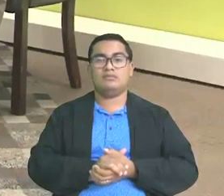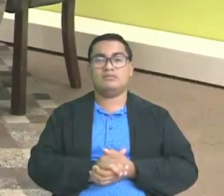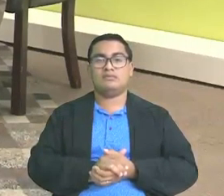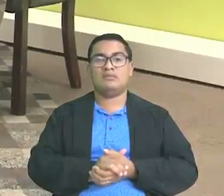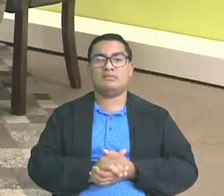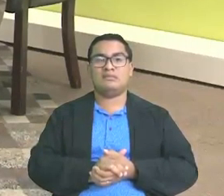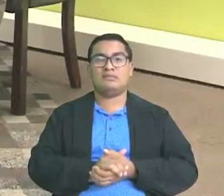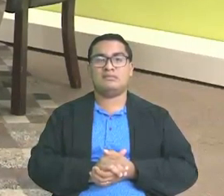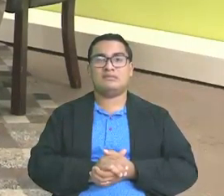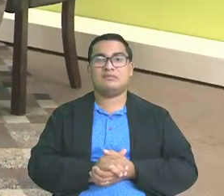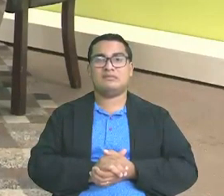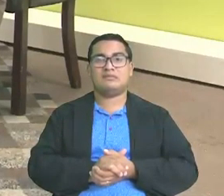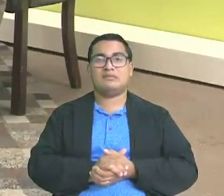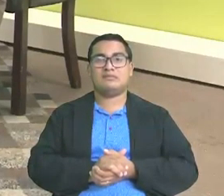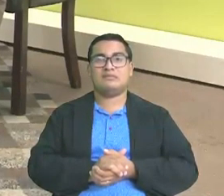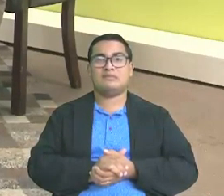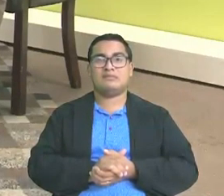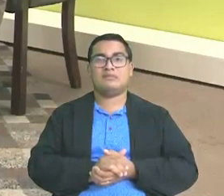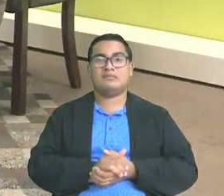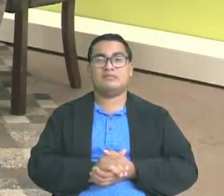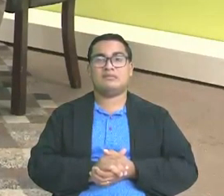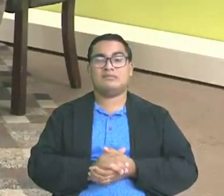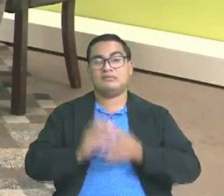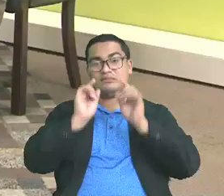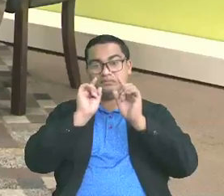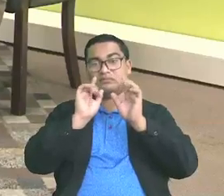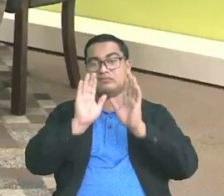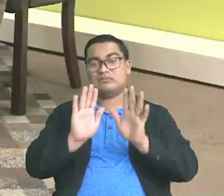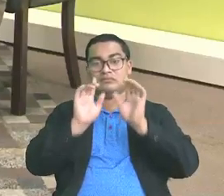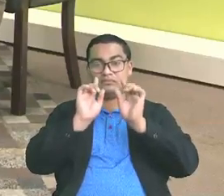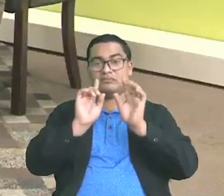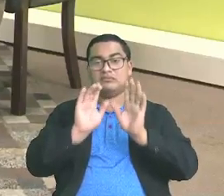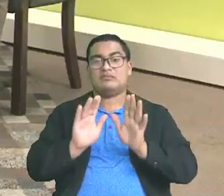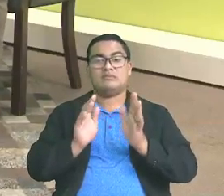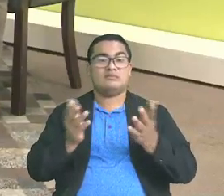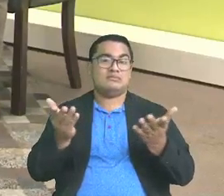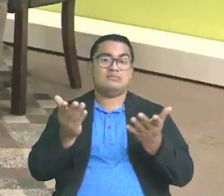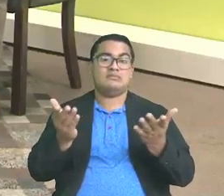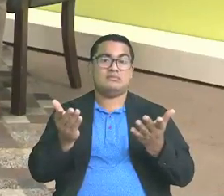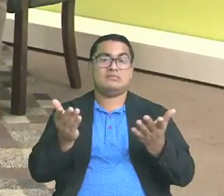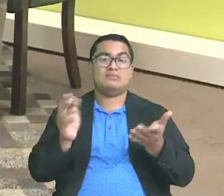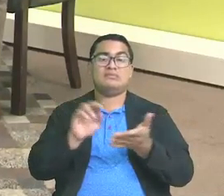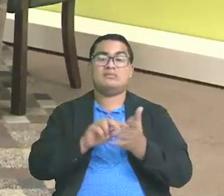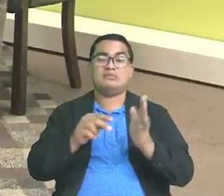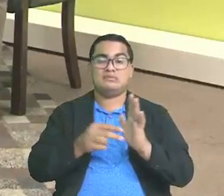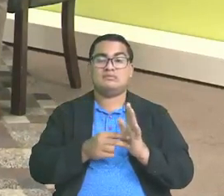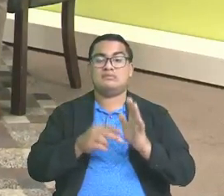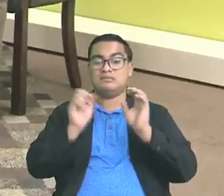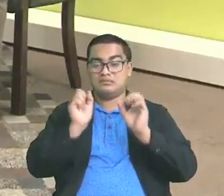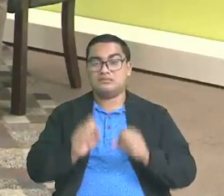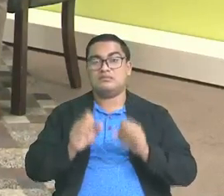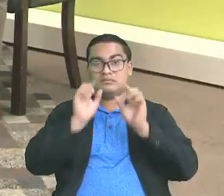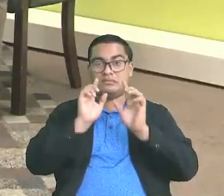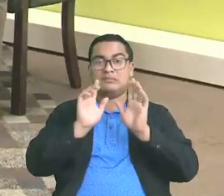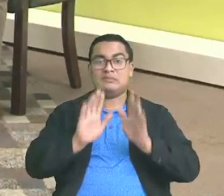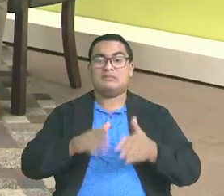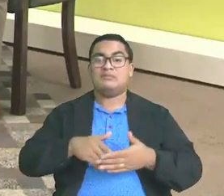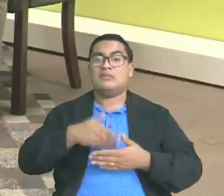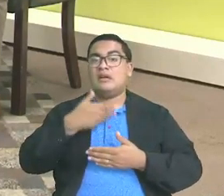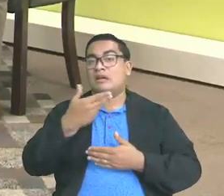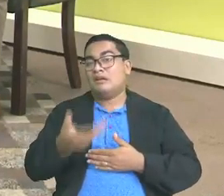movimiento continuo. Exactamente, lo sacudan mucho. Uh-huh. También eso les causa el vómito, pero las hernias no